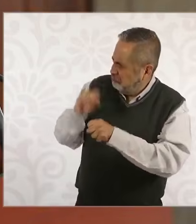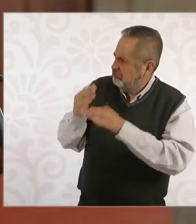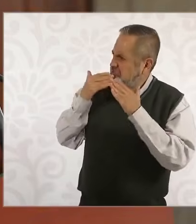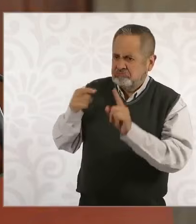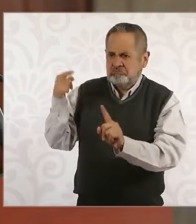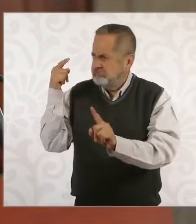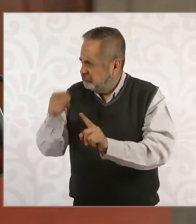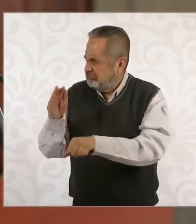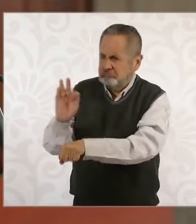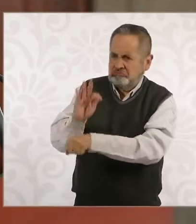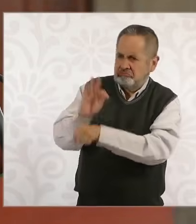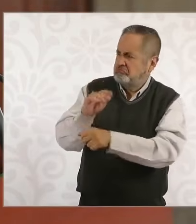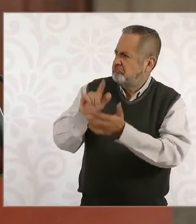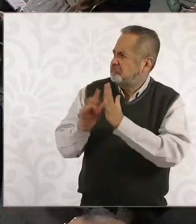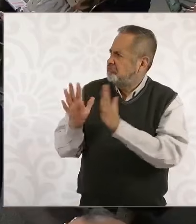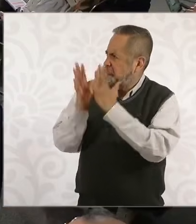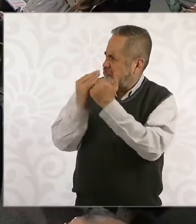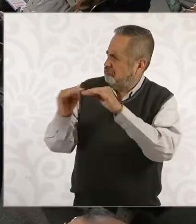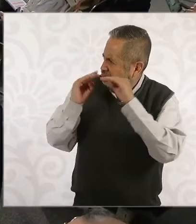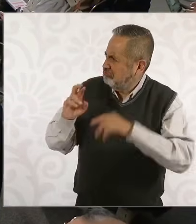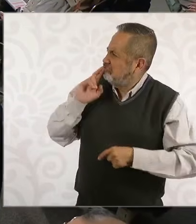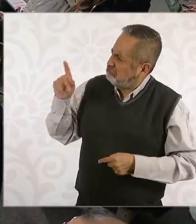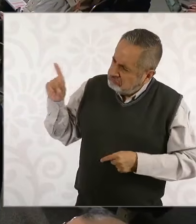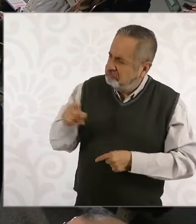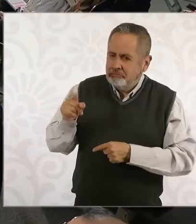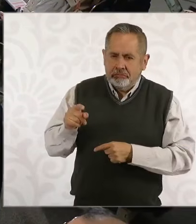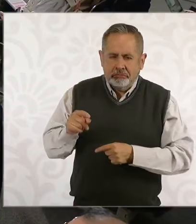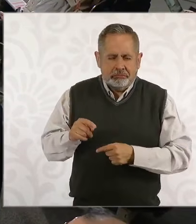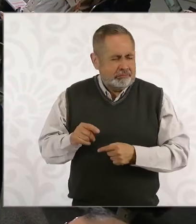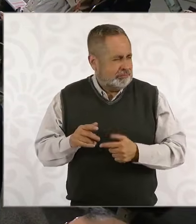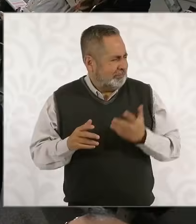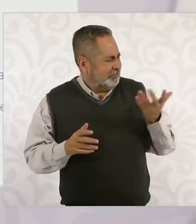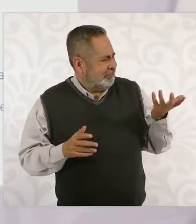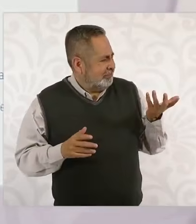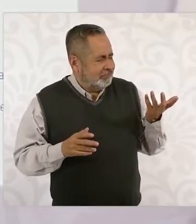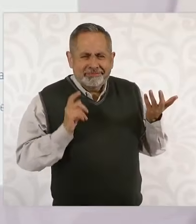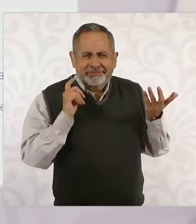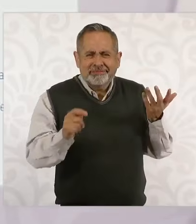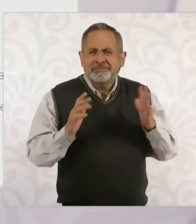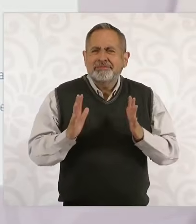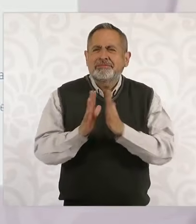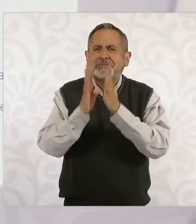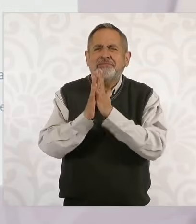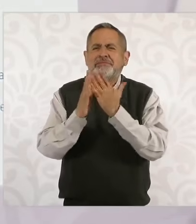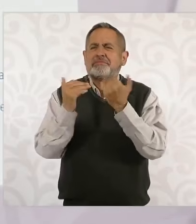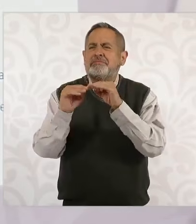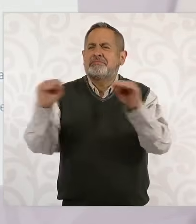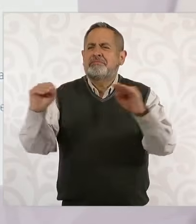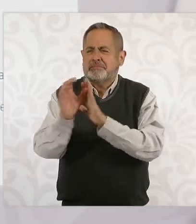centro de la defensa la democracia constitucional. ¿Cuál es la democracia constitucional?